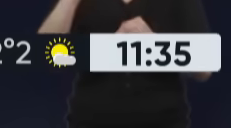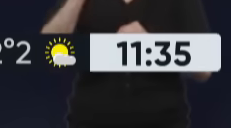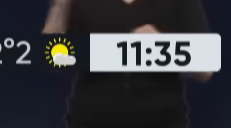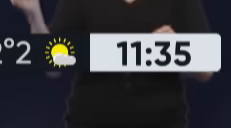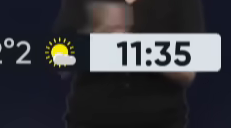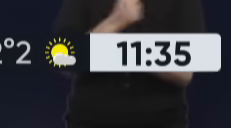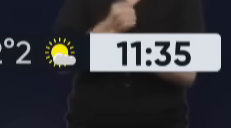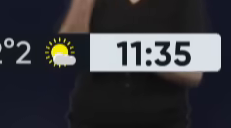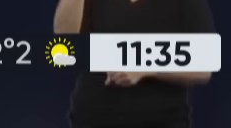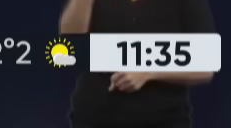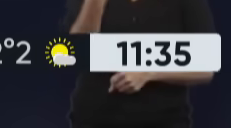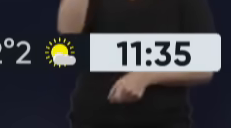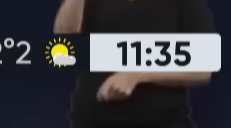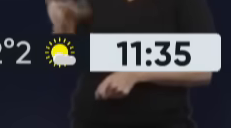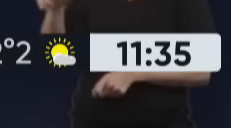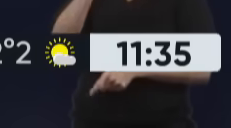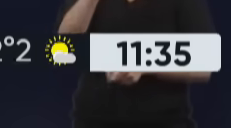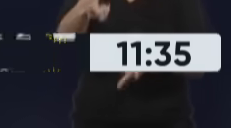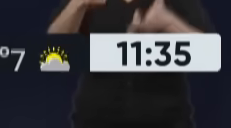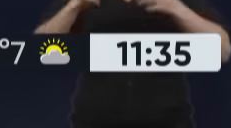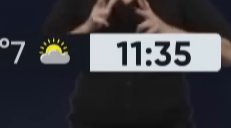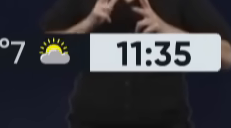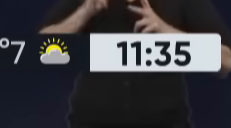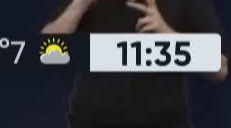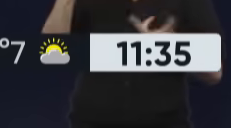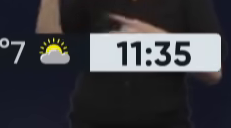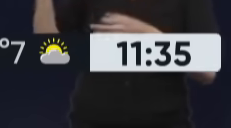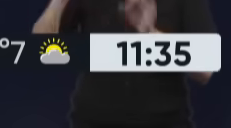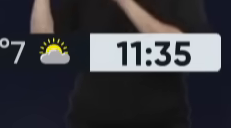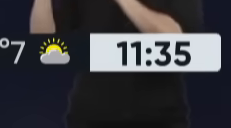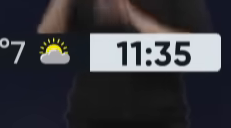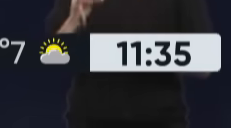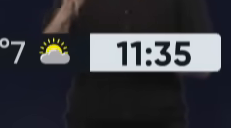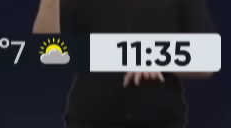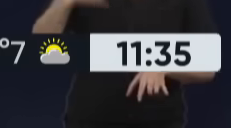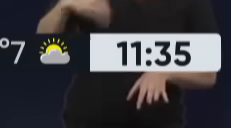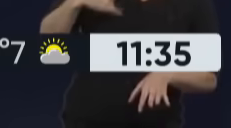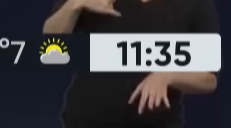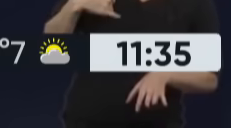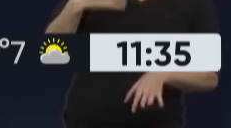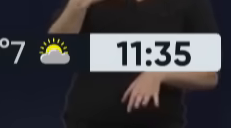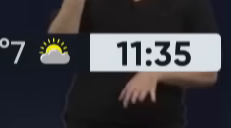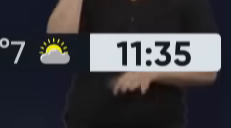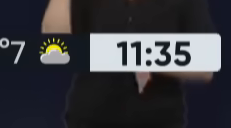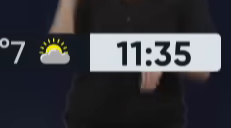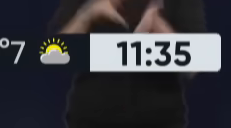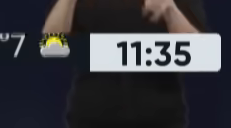las personas que mencionás, fueron recibidos por Gendarmería Nacional y por la ministra Bullrich,